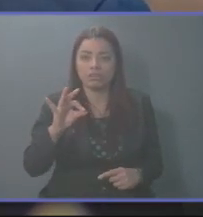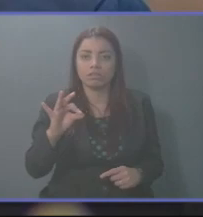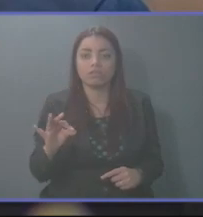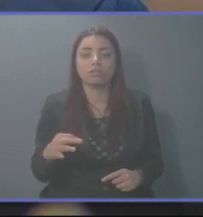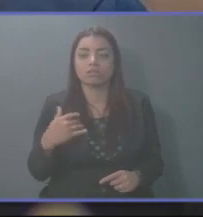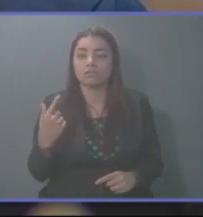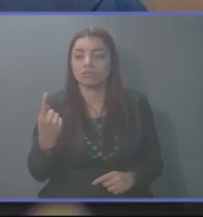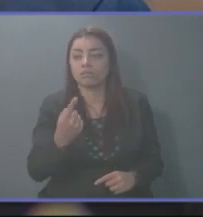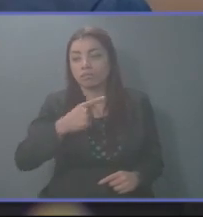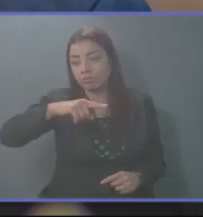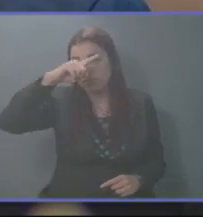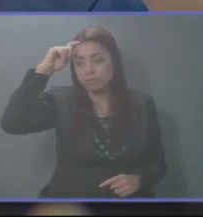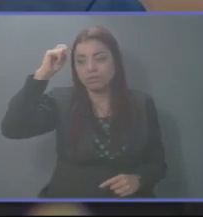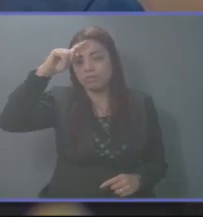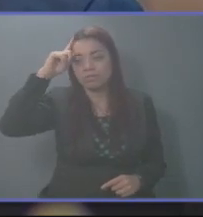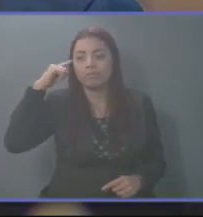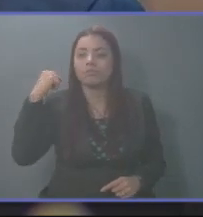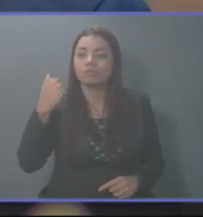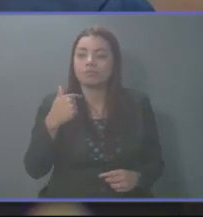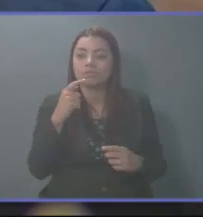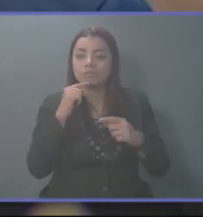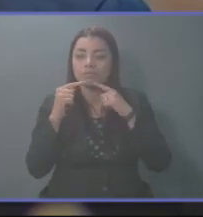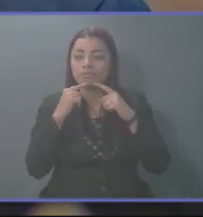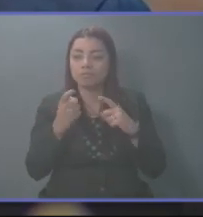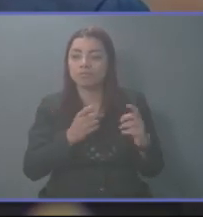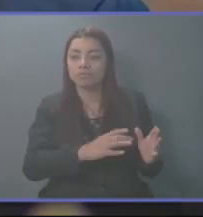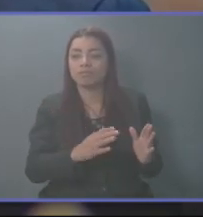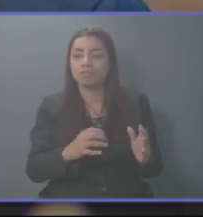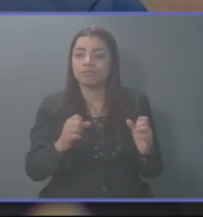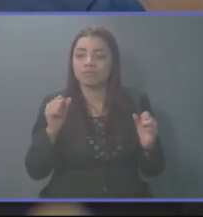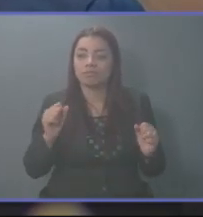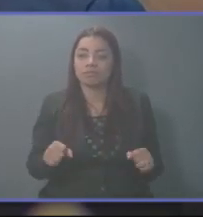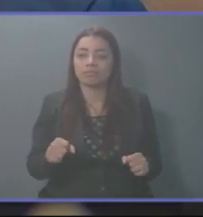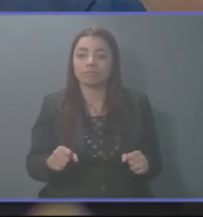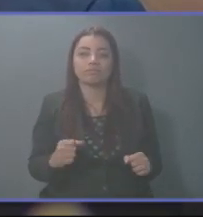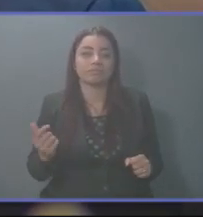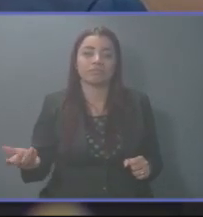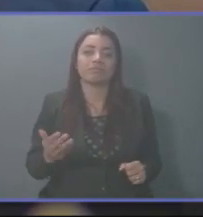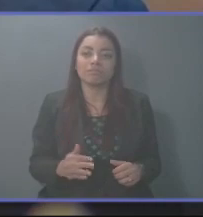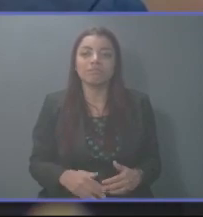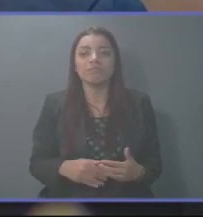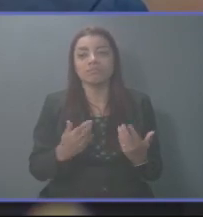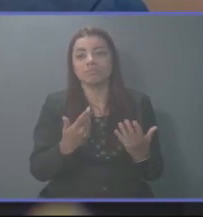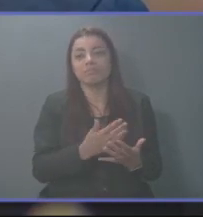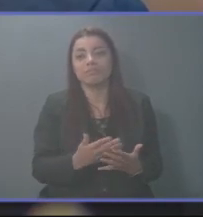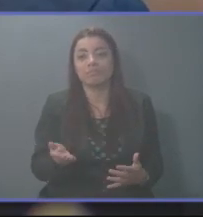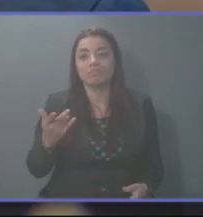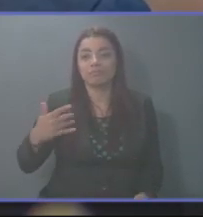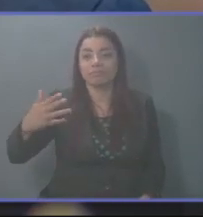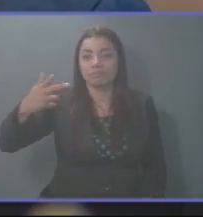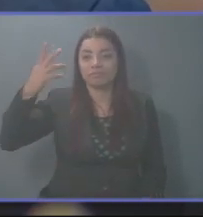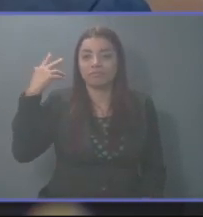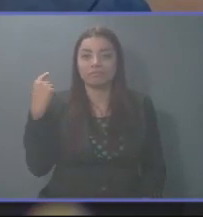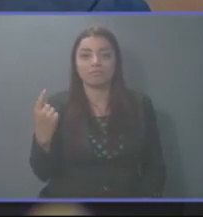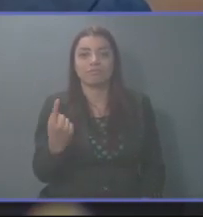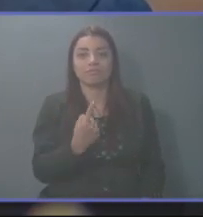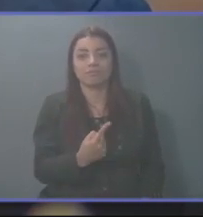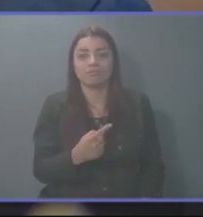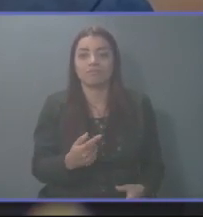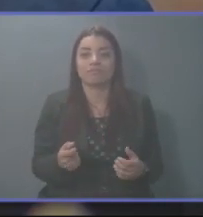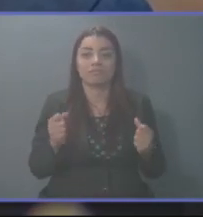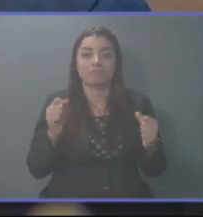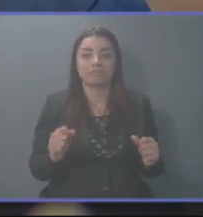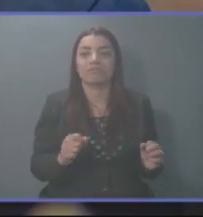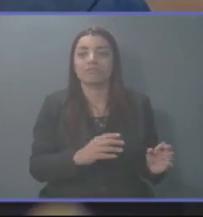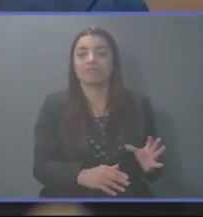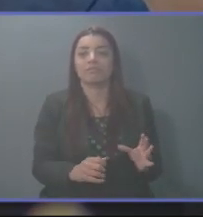los empleados, administradores, asesores del INDES o cualquier persona que aún ad honorem tenga un vínculo de mando